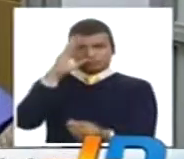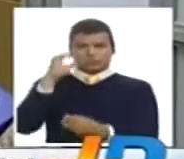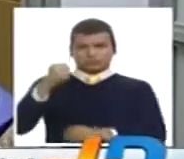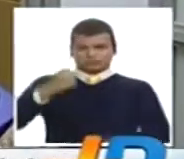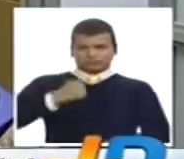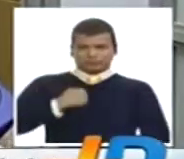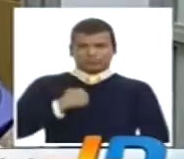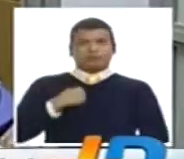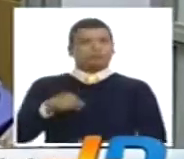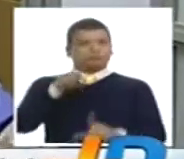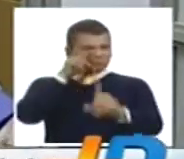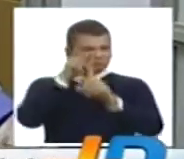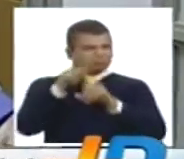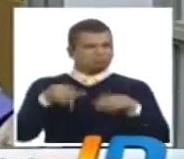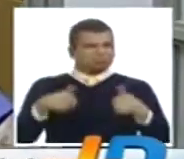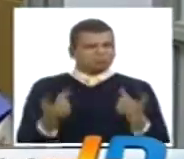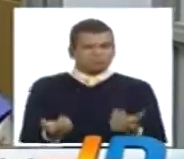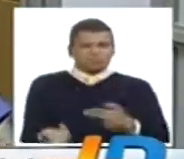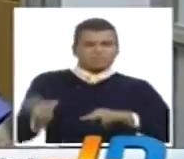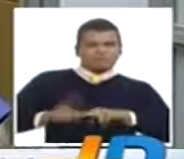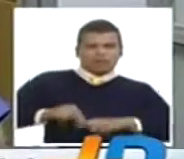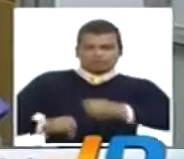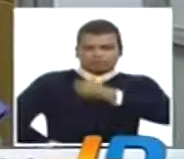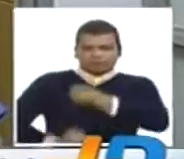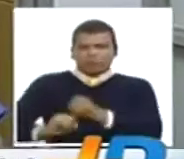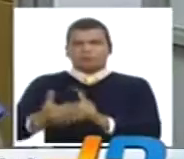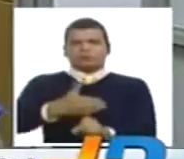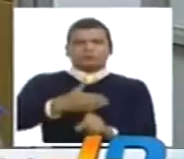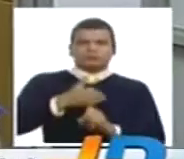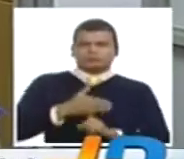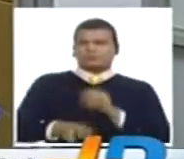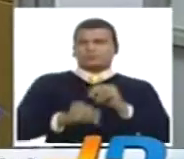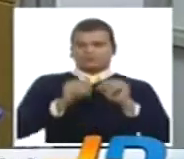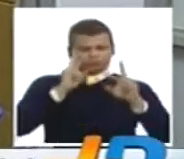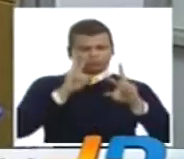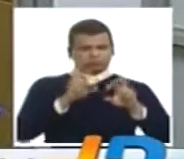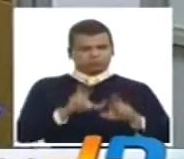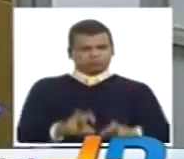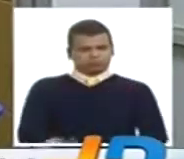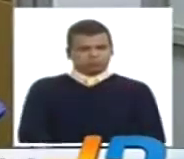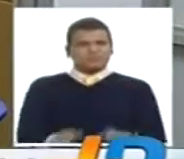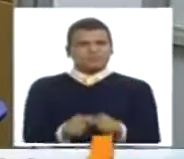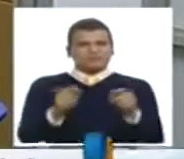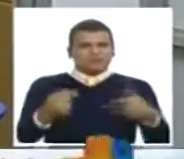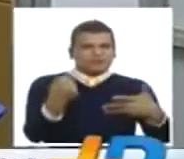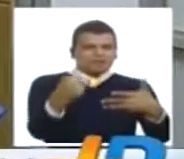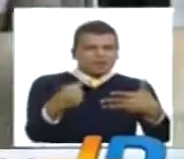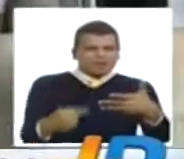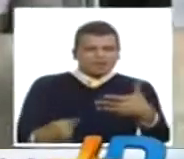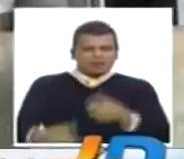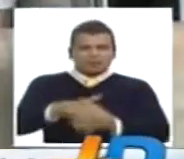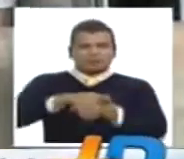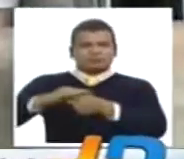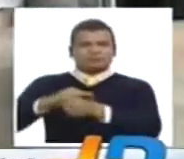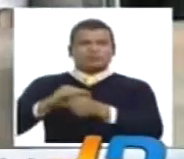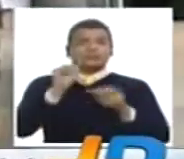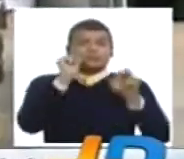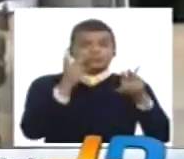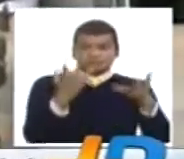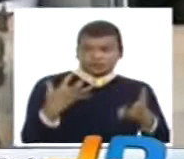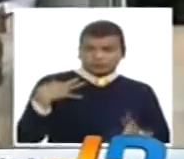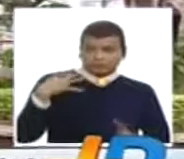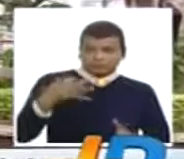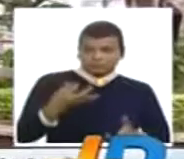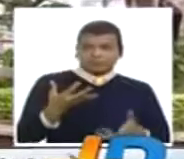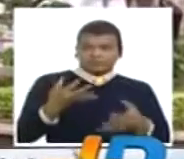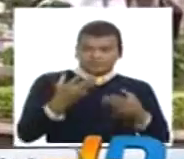Metropolitana para ampliar el pie de fuerza y se hará pues toda la investigación alrededor de cada uno de los casos. El aspirante al consejo fue